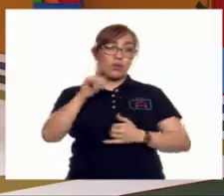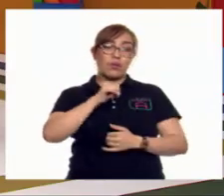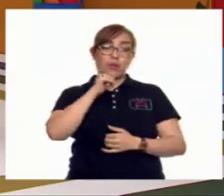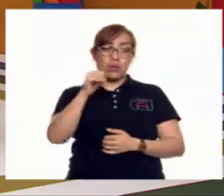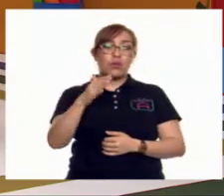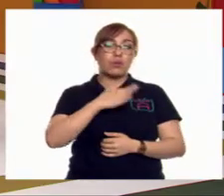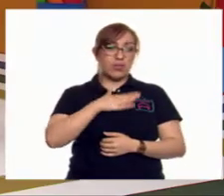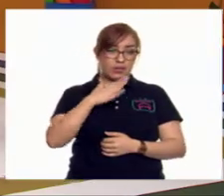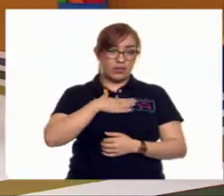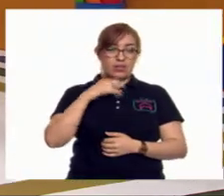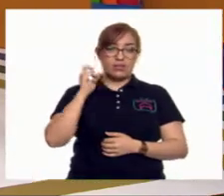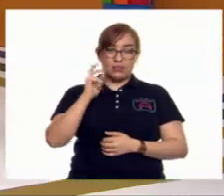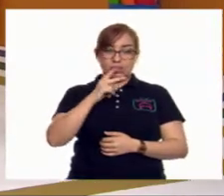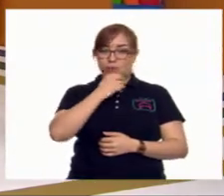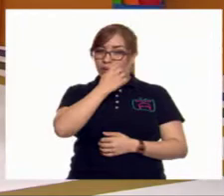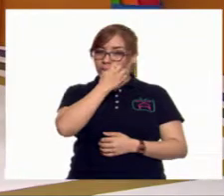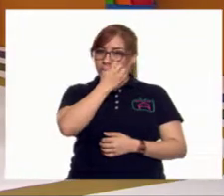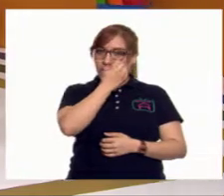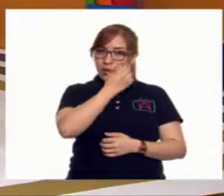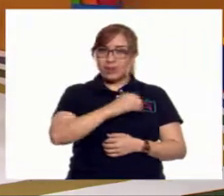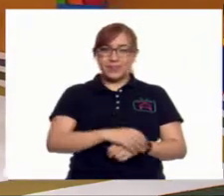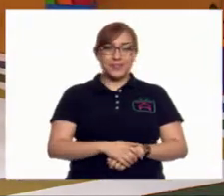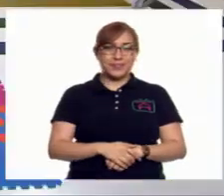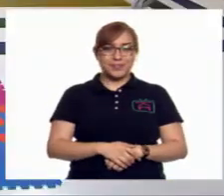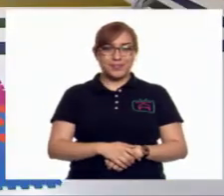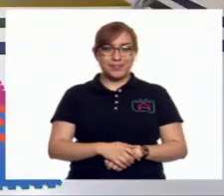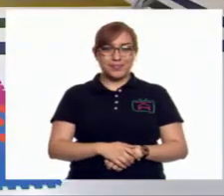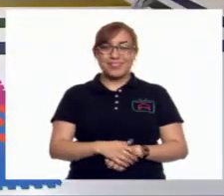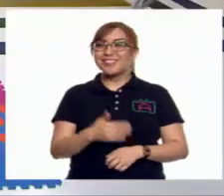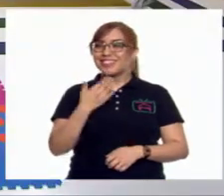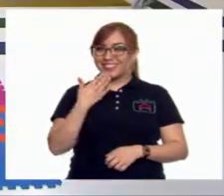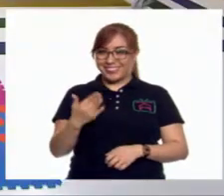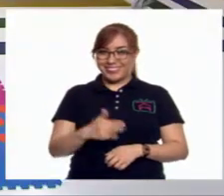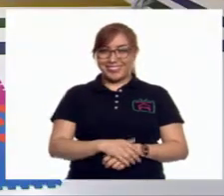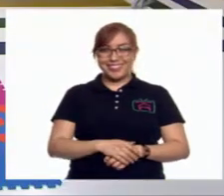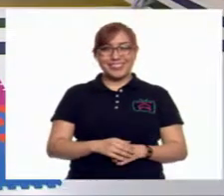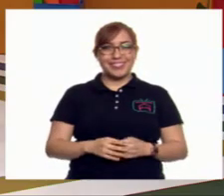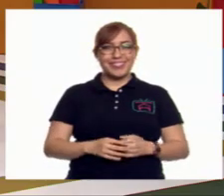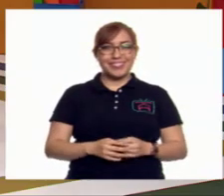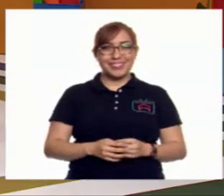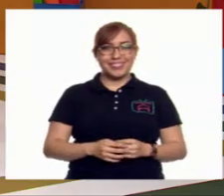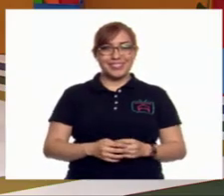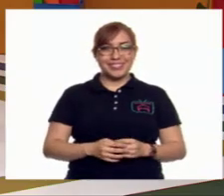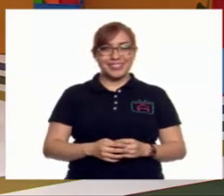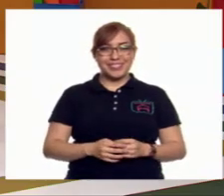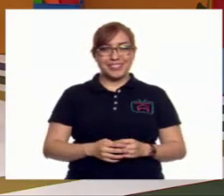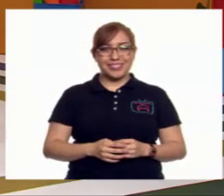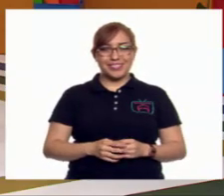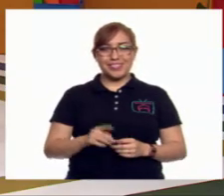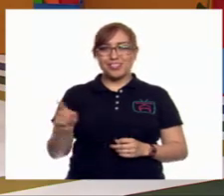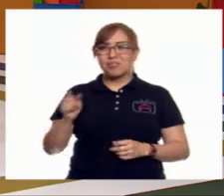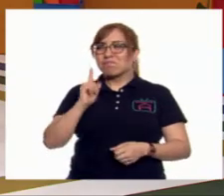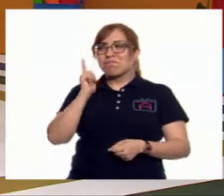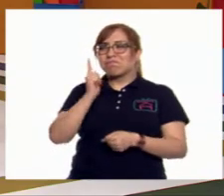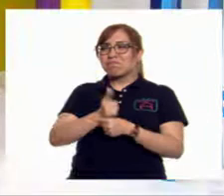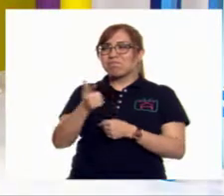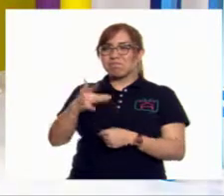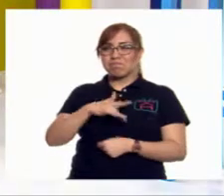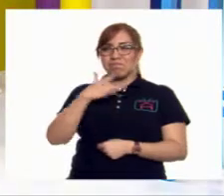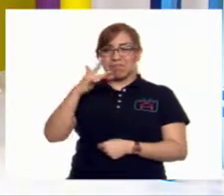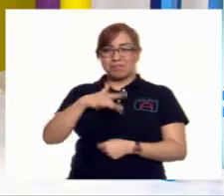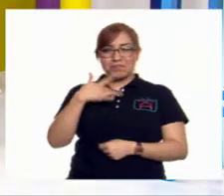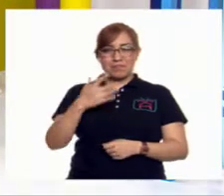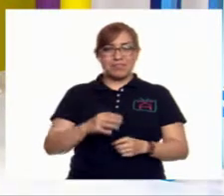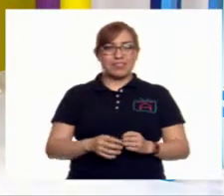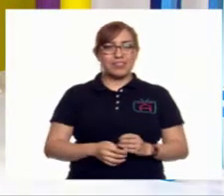buen trato. Muy bien, muy bien. ¿Qué observaste en esta parte? Pues